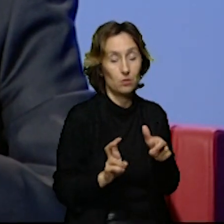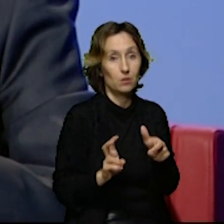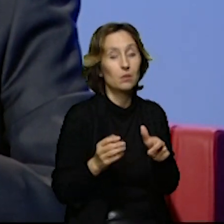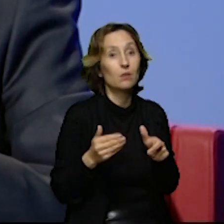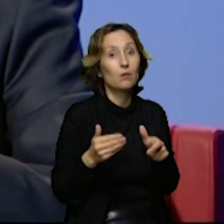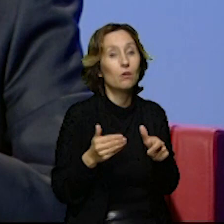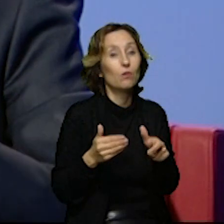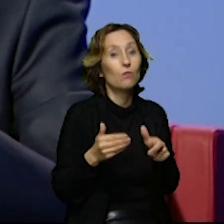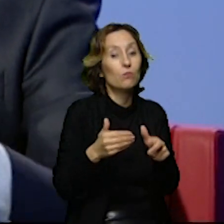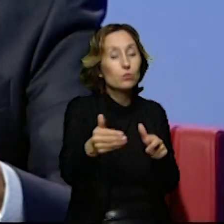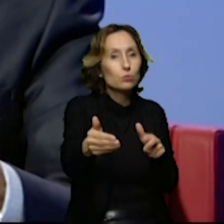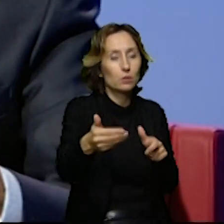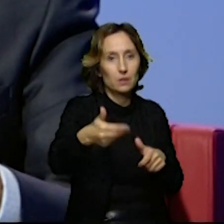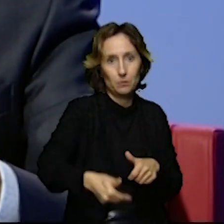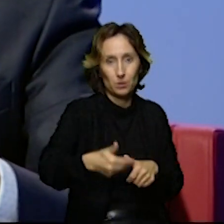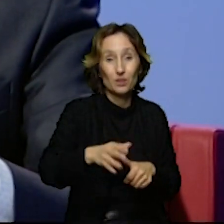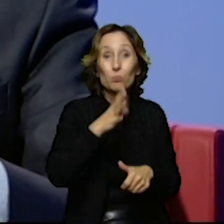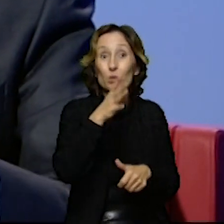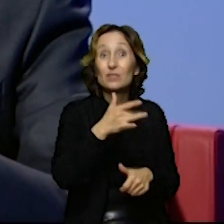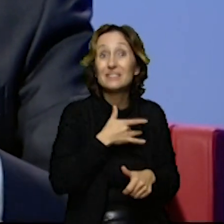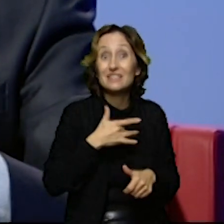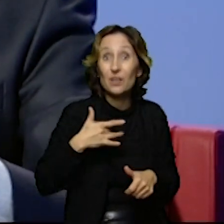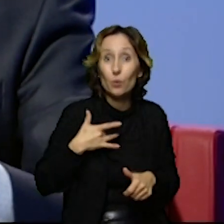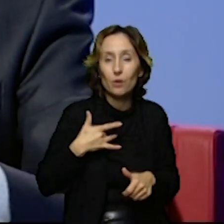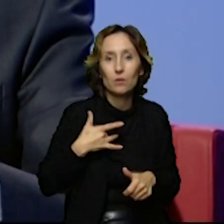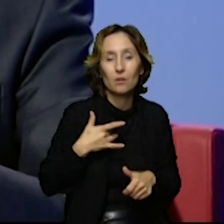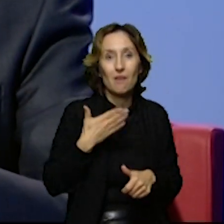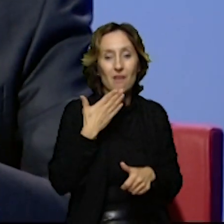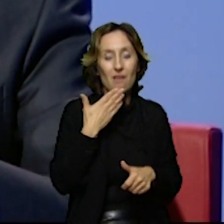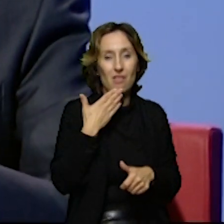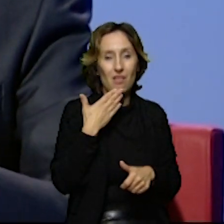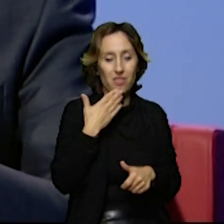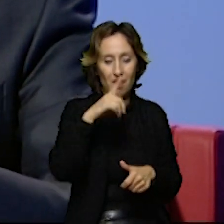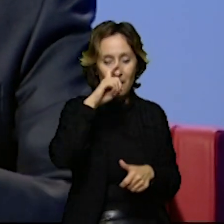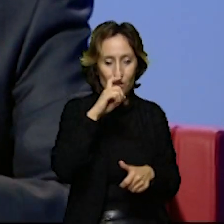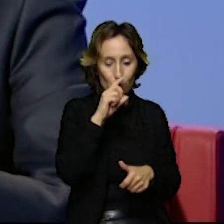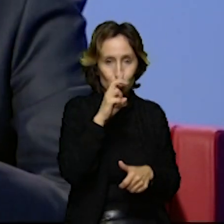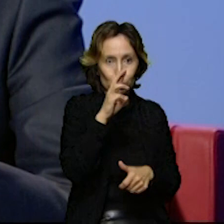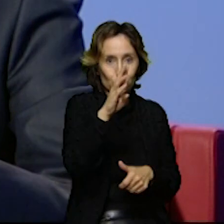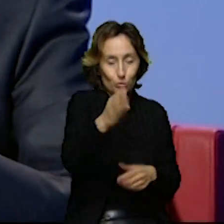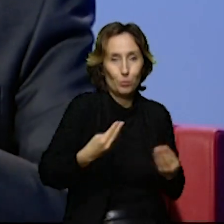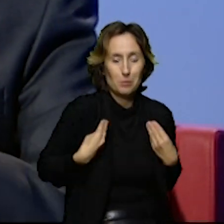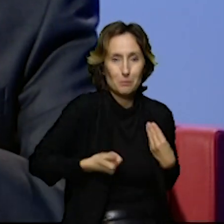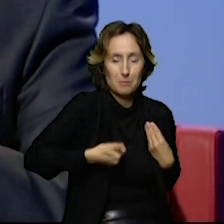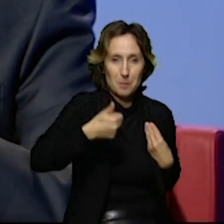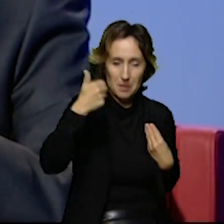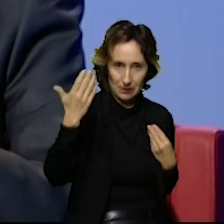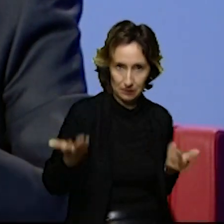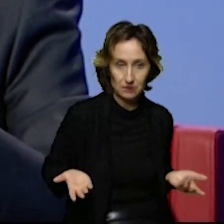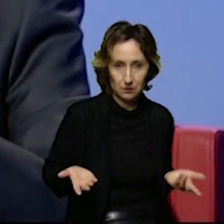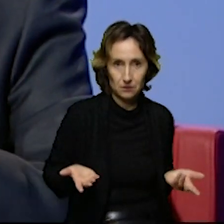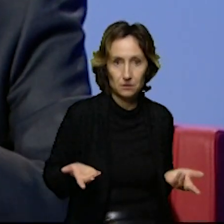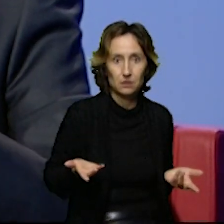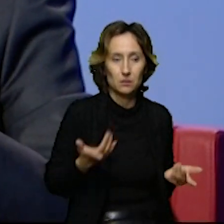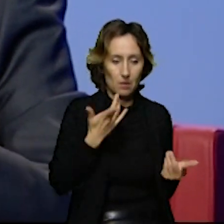muy importantes, porque la salud y la longevidad son temas que van a estar ahí presentes, ¿eh? La